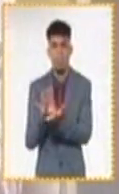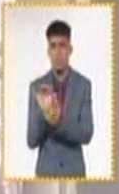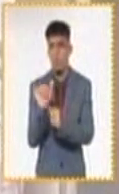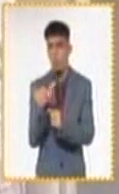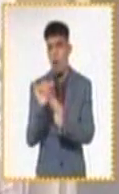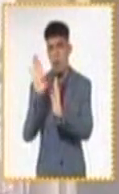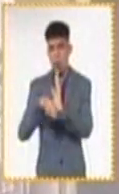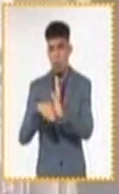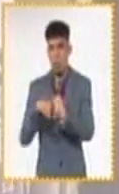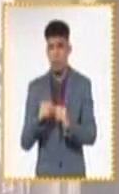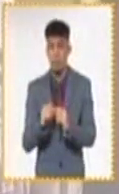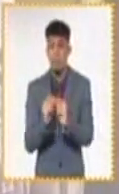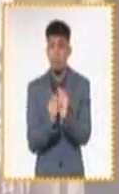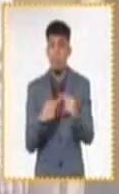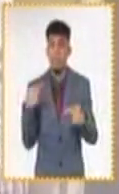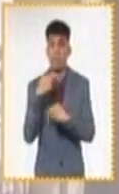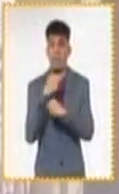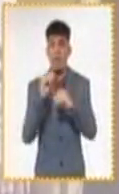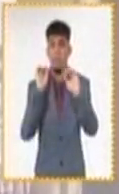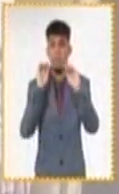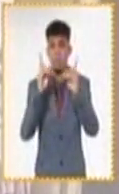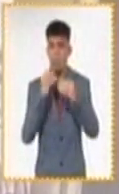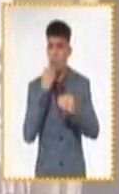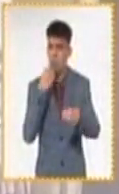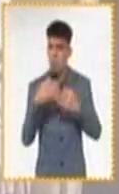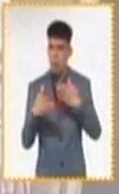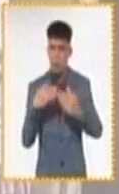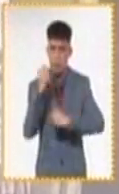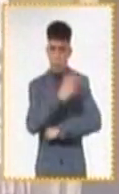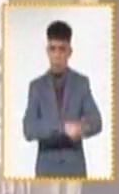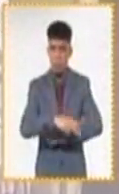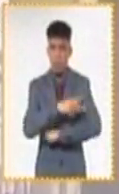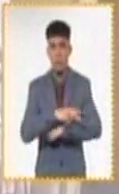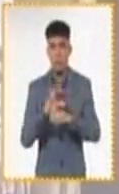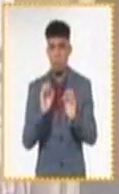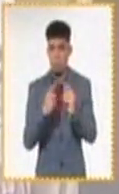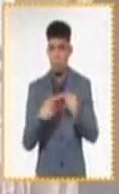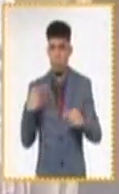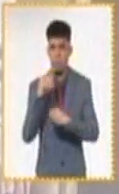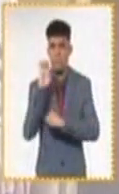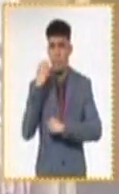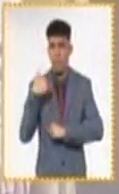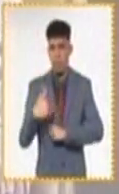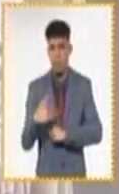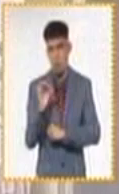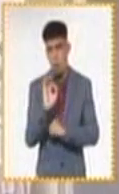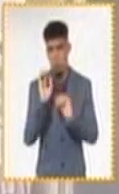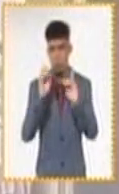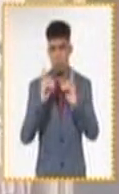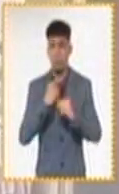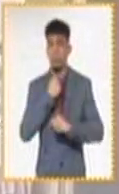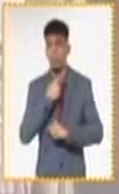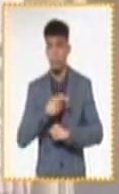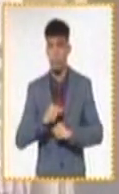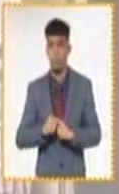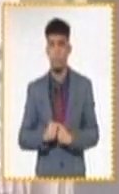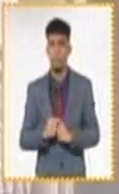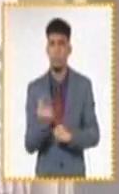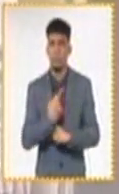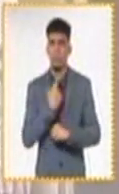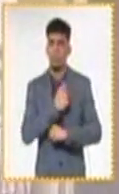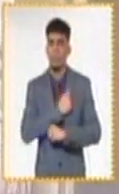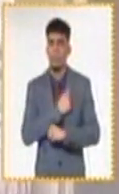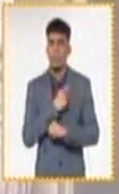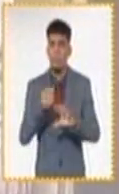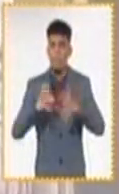están por encima de cualquier consideración o cualquier freno ético o político de cualquier tipo. Si queremos un enclave